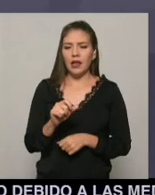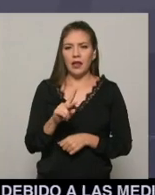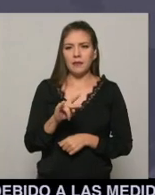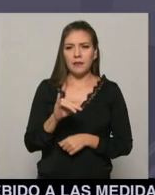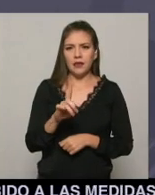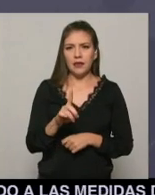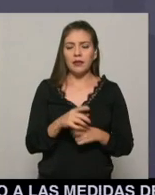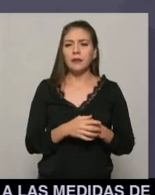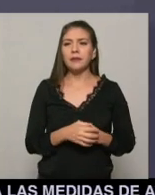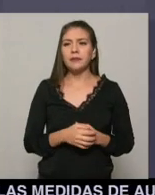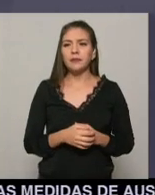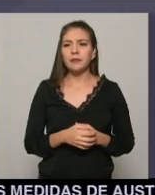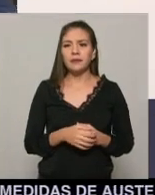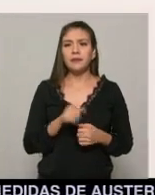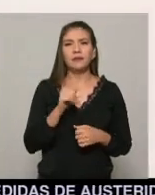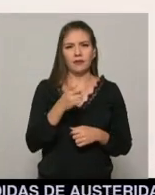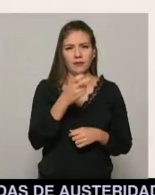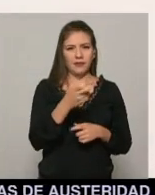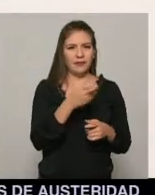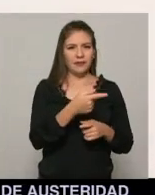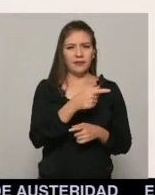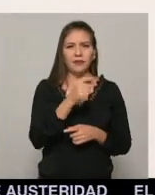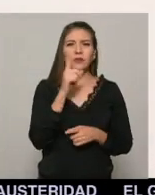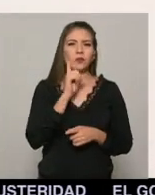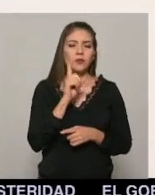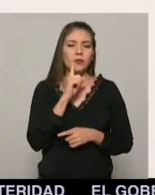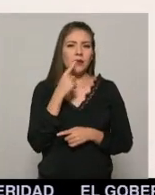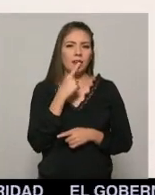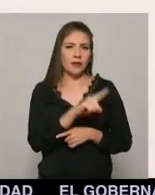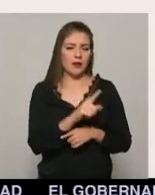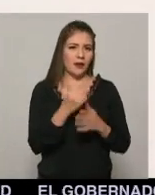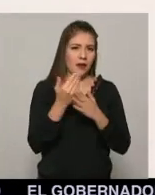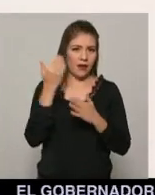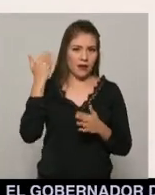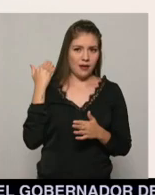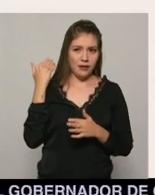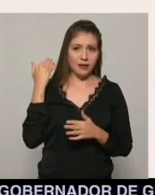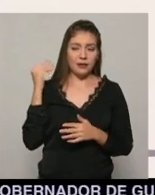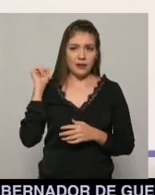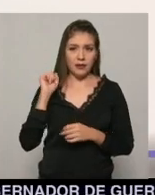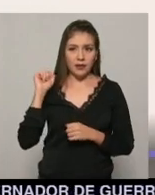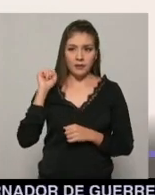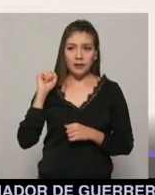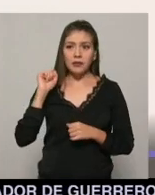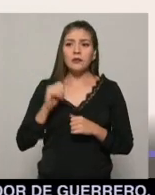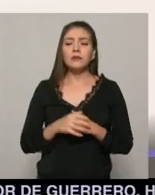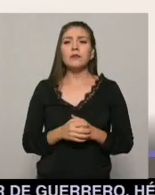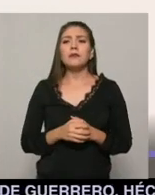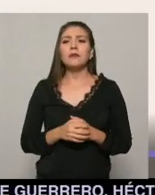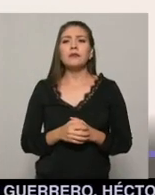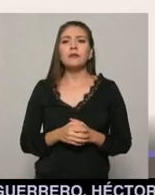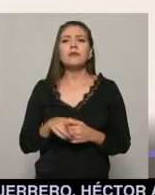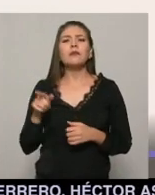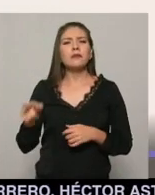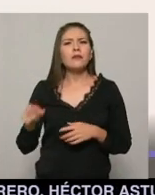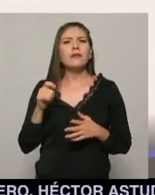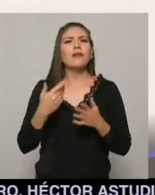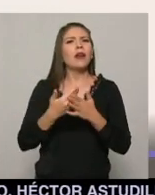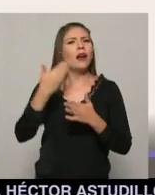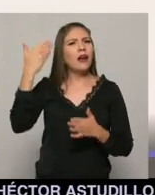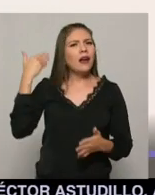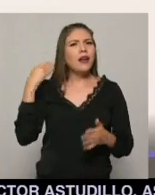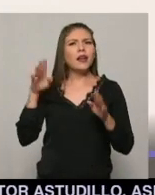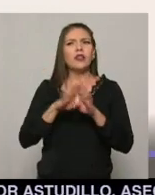que estamos conociendo ahora de la denuncia del fin de semana es una muestra más de un análisis que se venía haciendo ya desde hace mucho